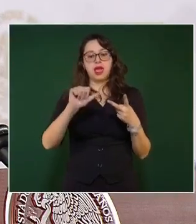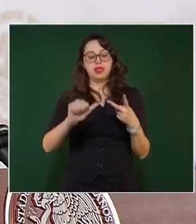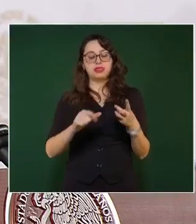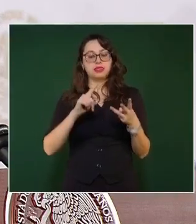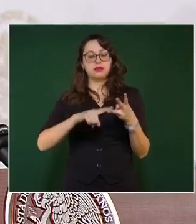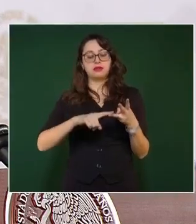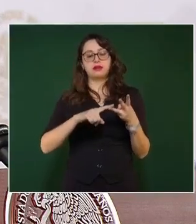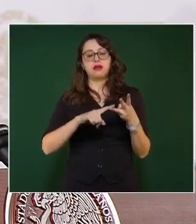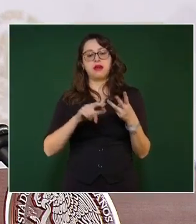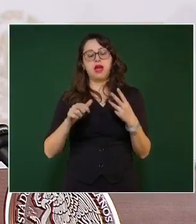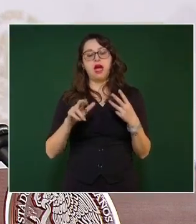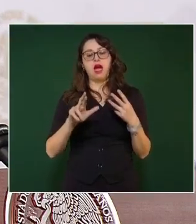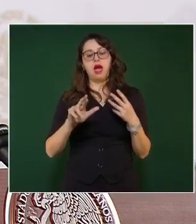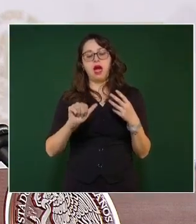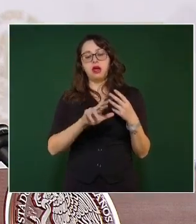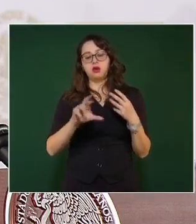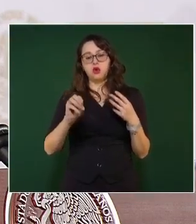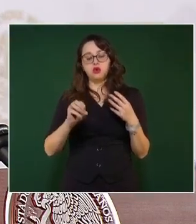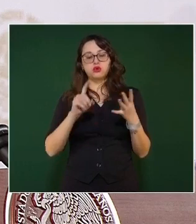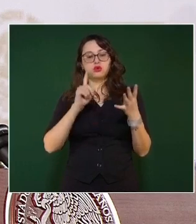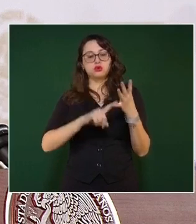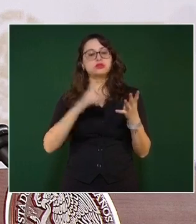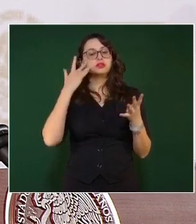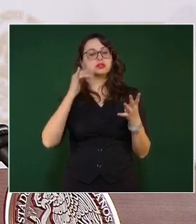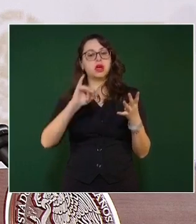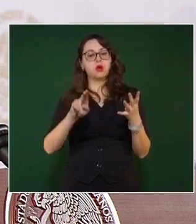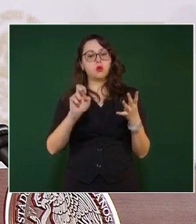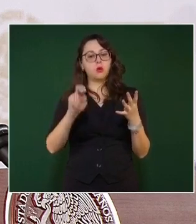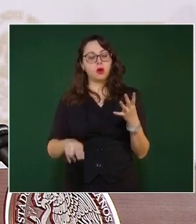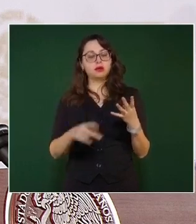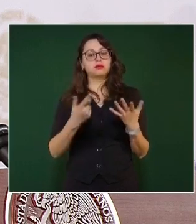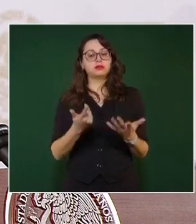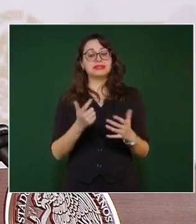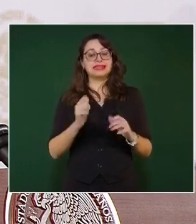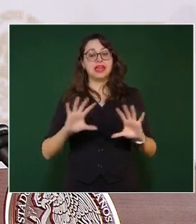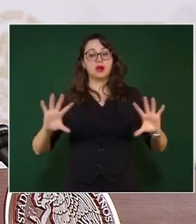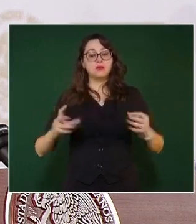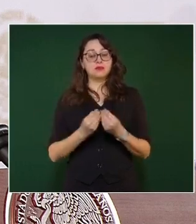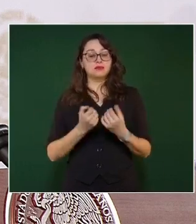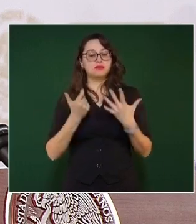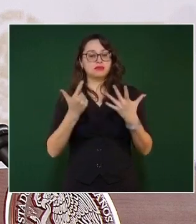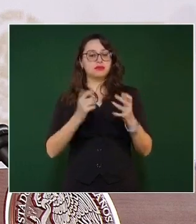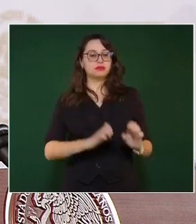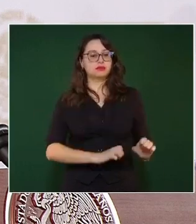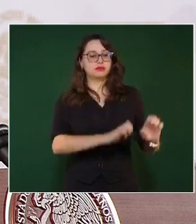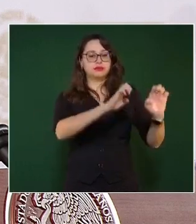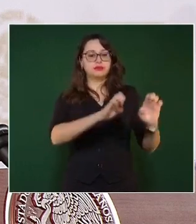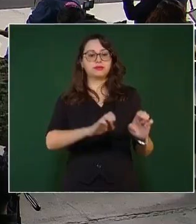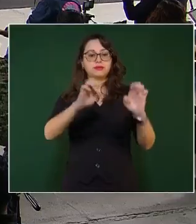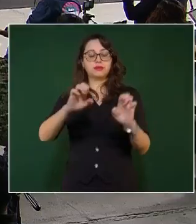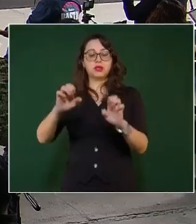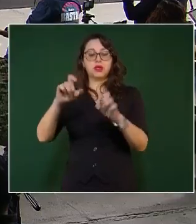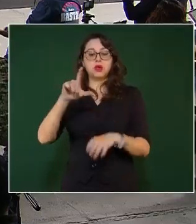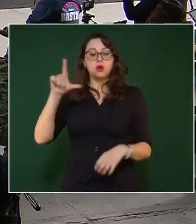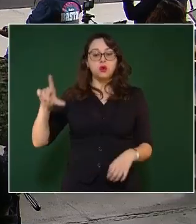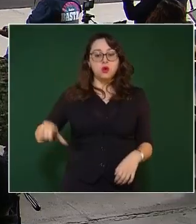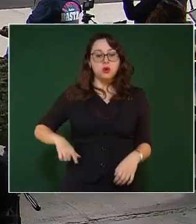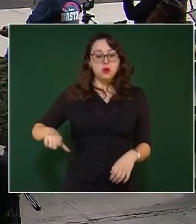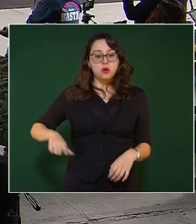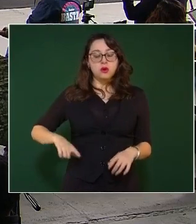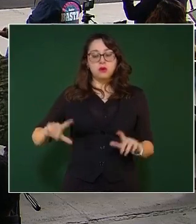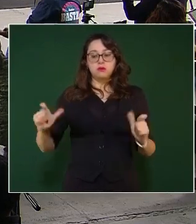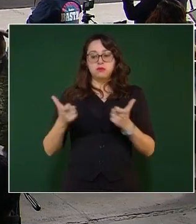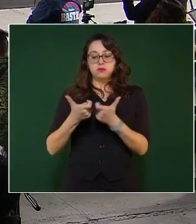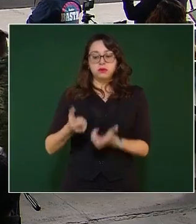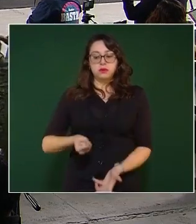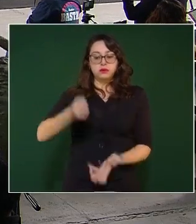Seco y San Juan del Río. En total tiene 7 instalaciones. En cuanto a la asignación de recursos federales y estatales en